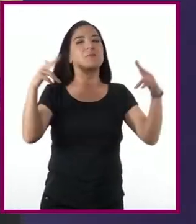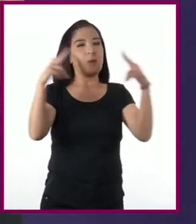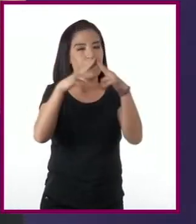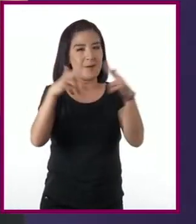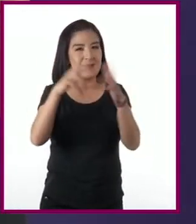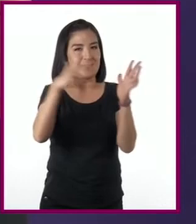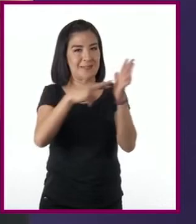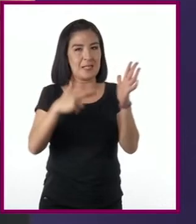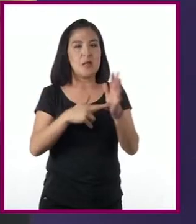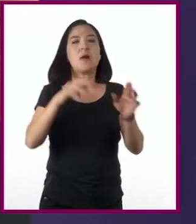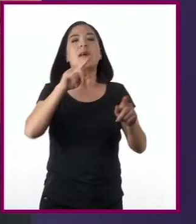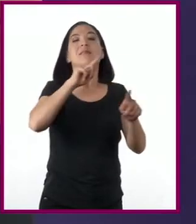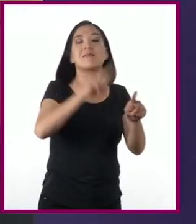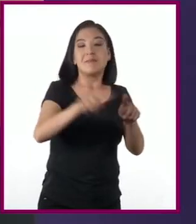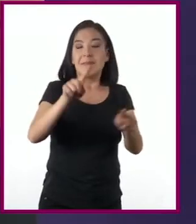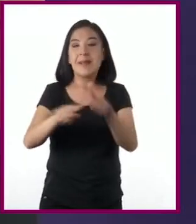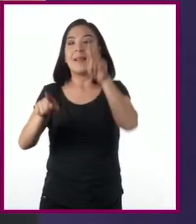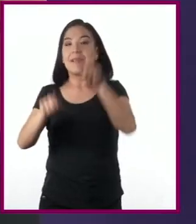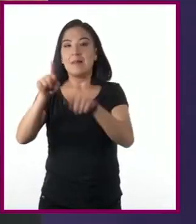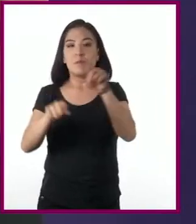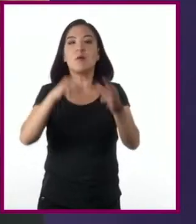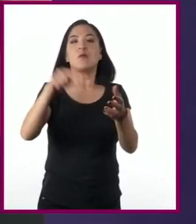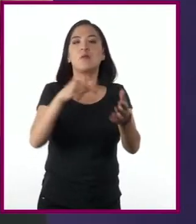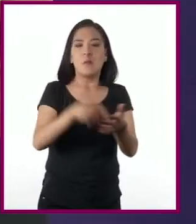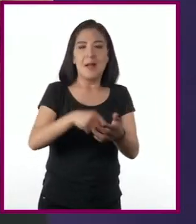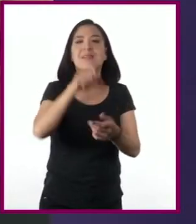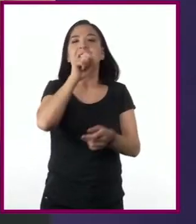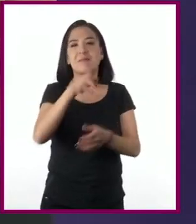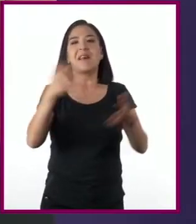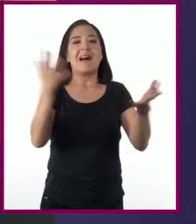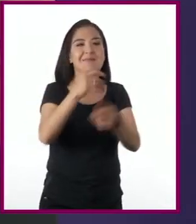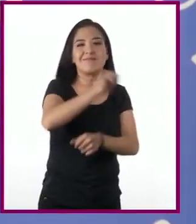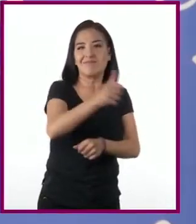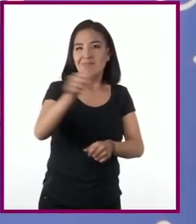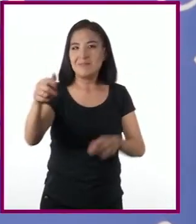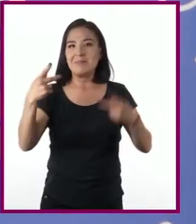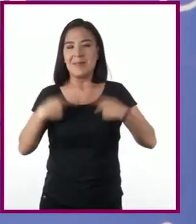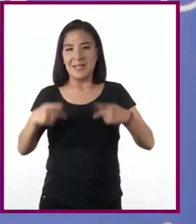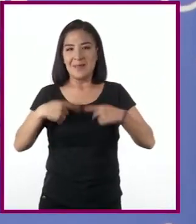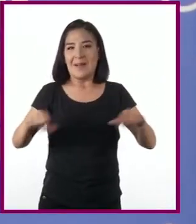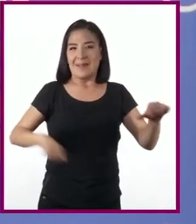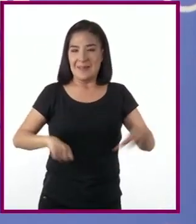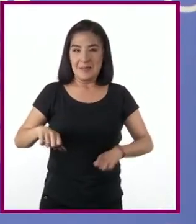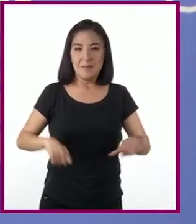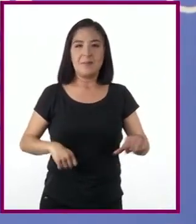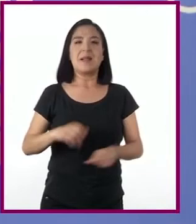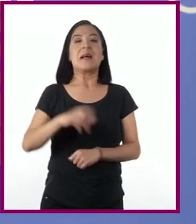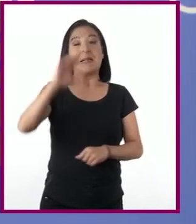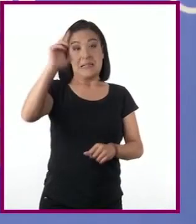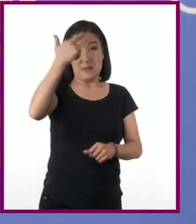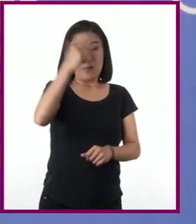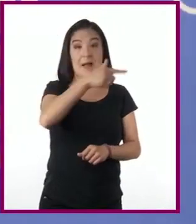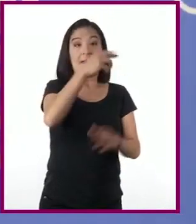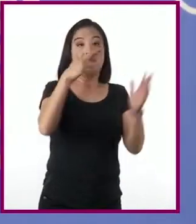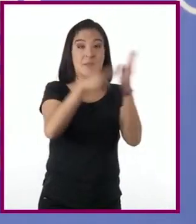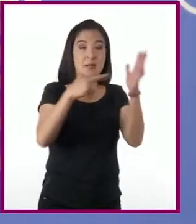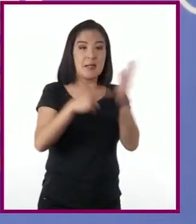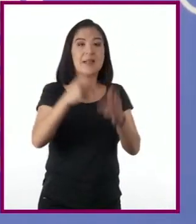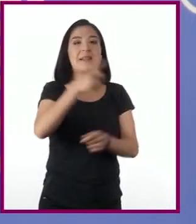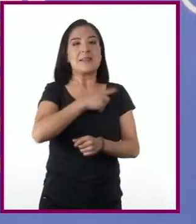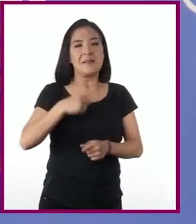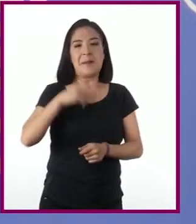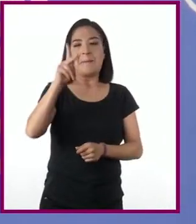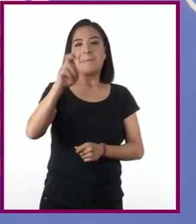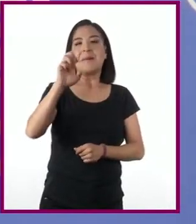cambian dependiendo del espacio, así como las labores. Recordemos, en los reglamentos hay que construir perífrasis